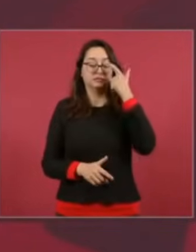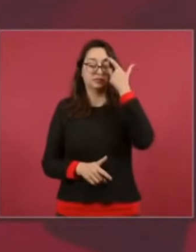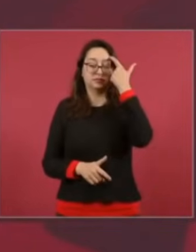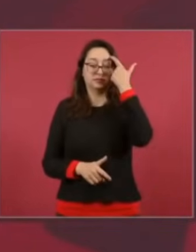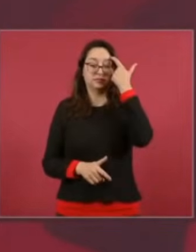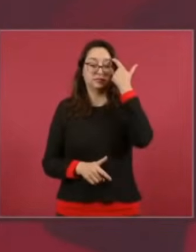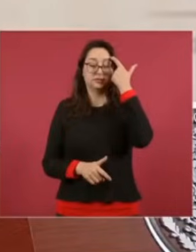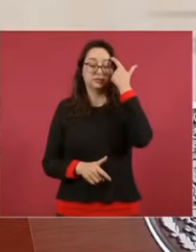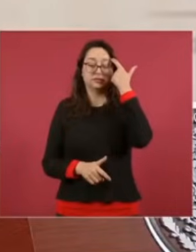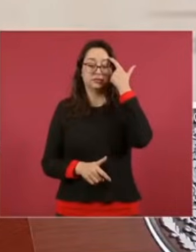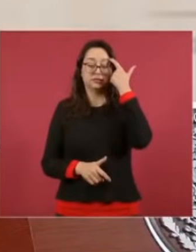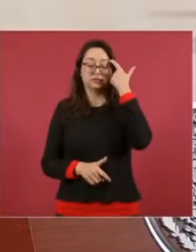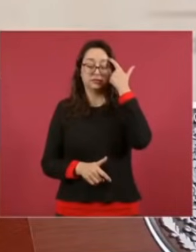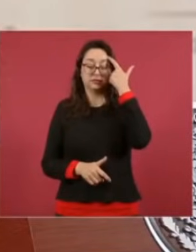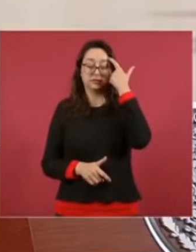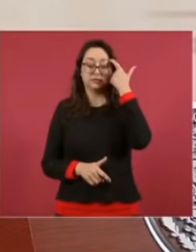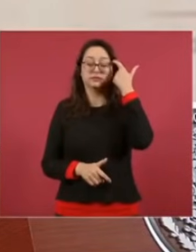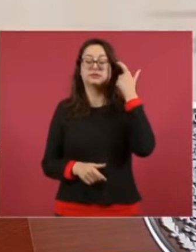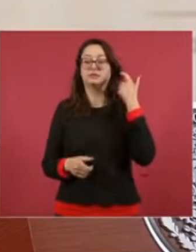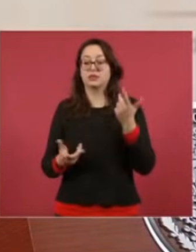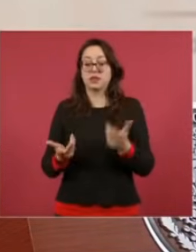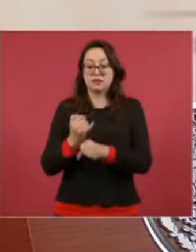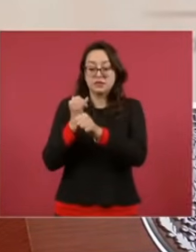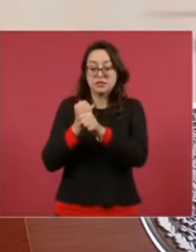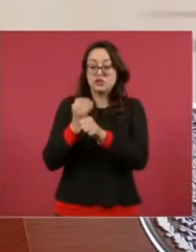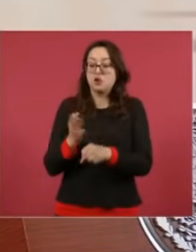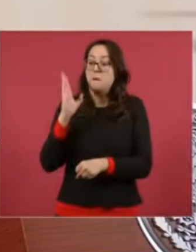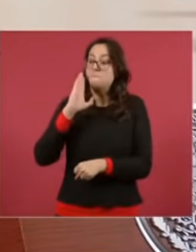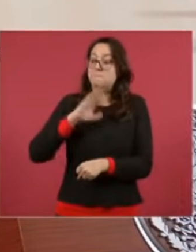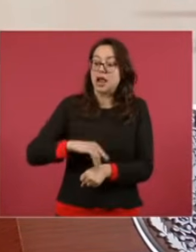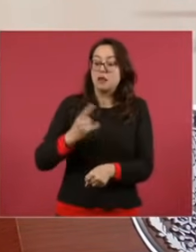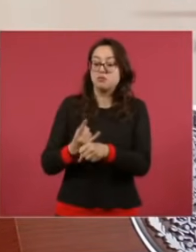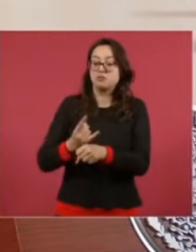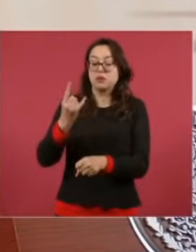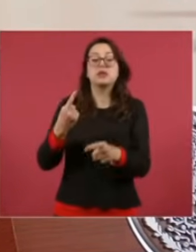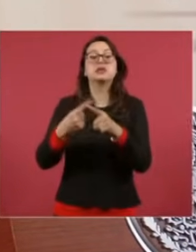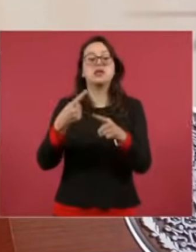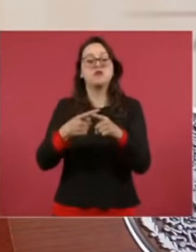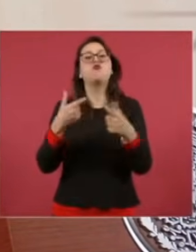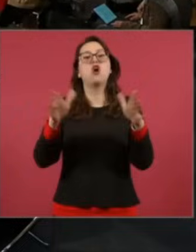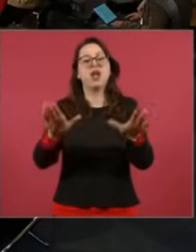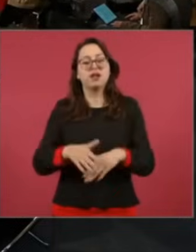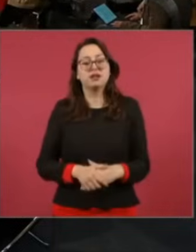de la responsabilidad del manejo de la investigación fue el procurador